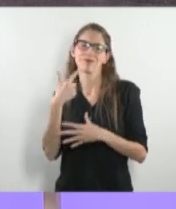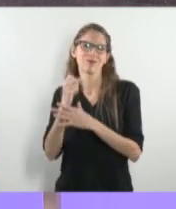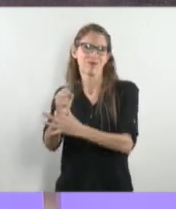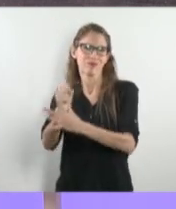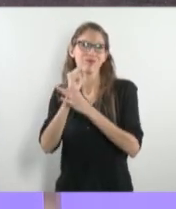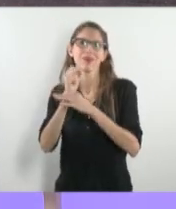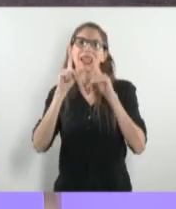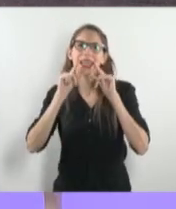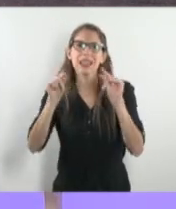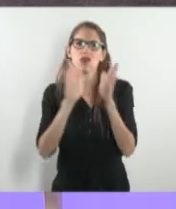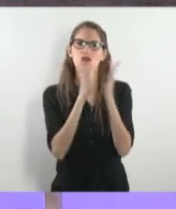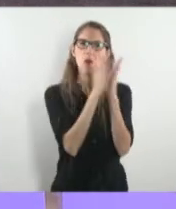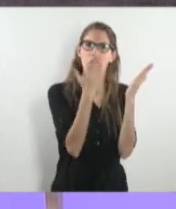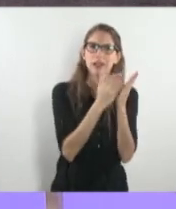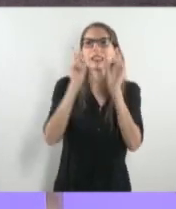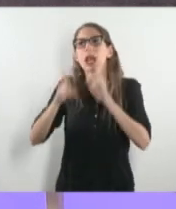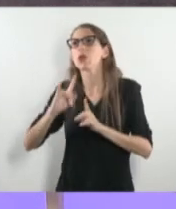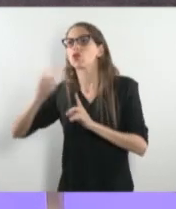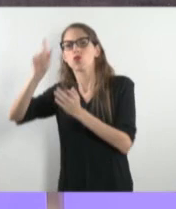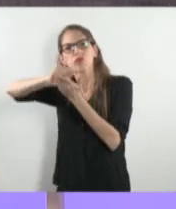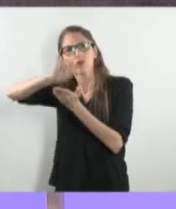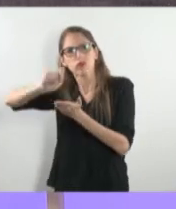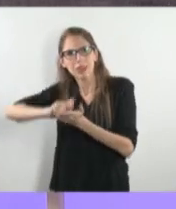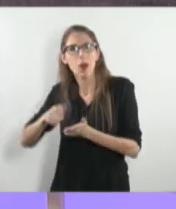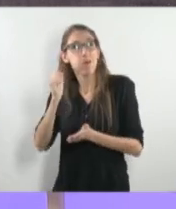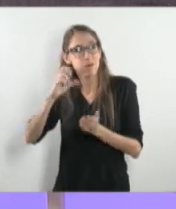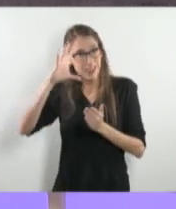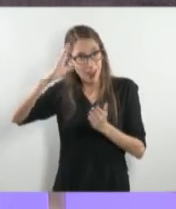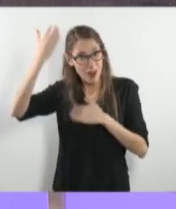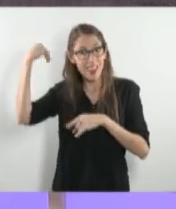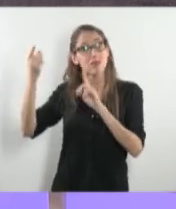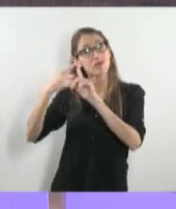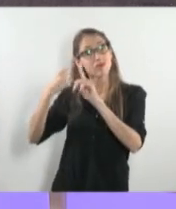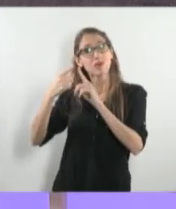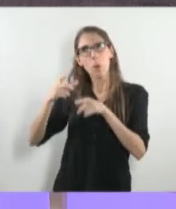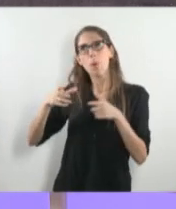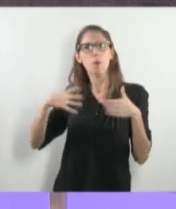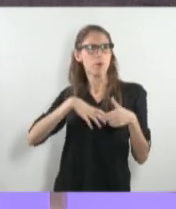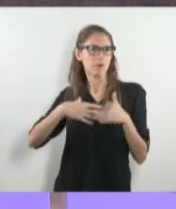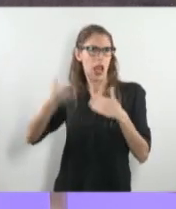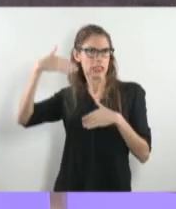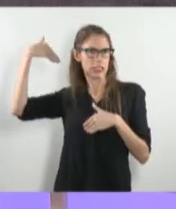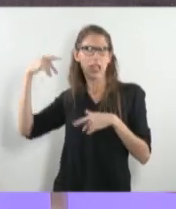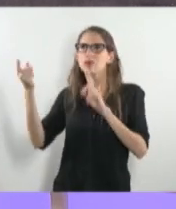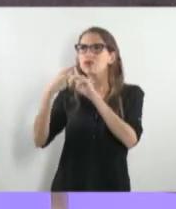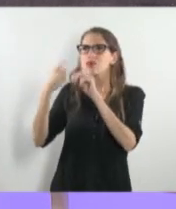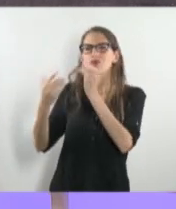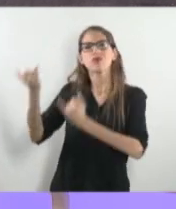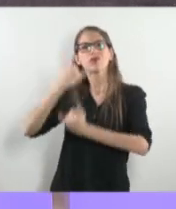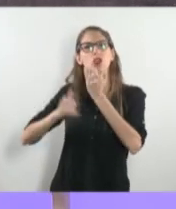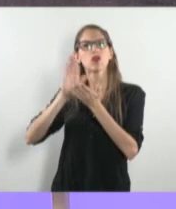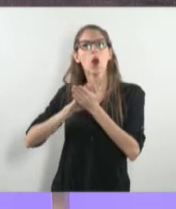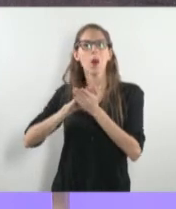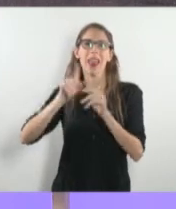literario y escritor argentino con el que estuvimos, ¿se acuerdan? Hace un par de programas hablando del Matadero. Martín Coan en este